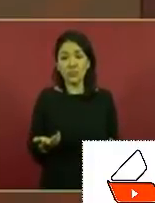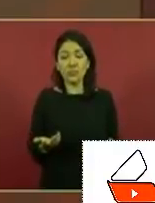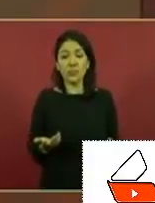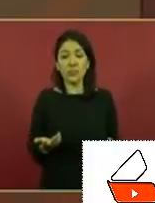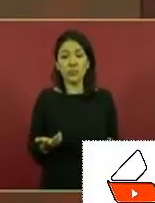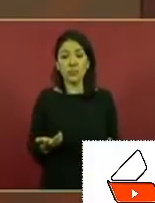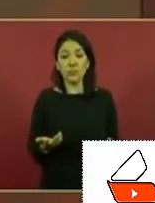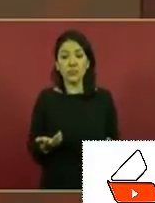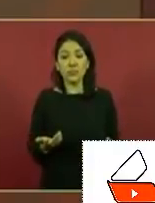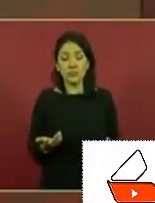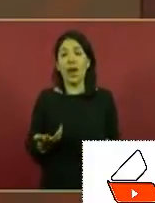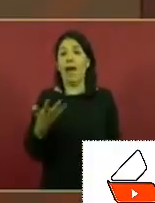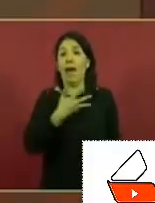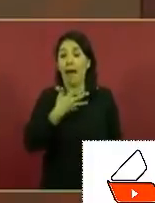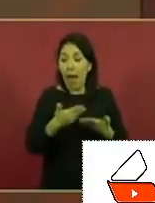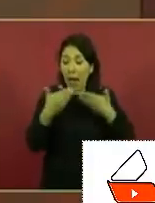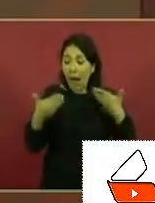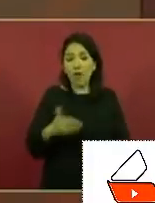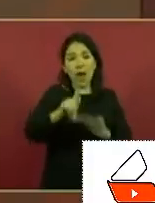Hay un marco legal